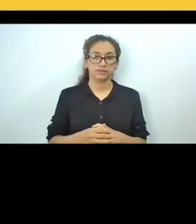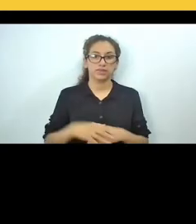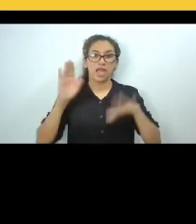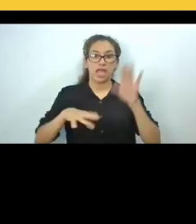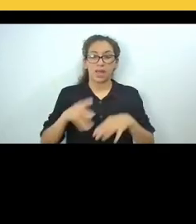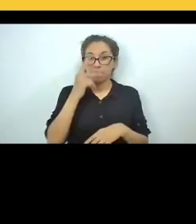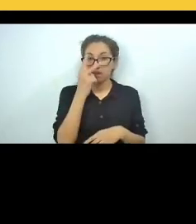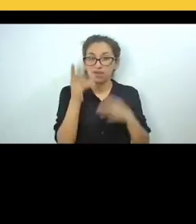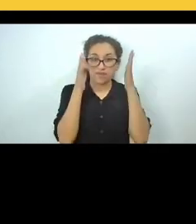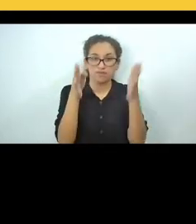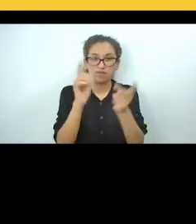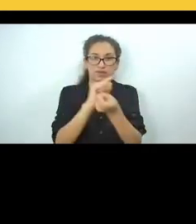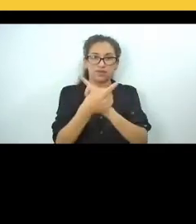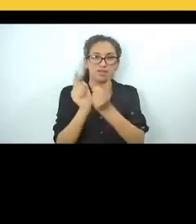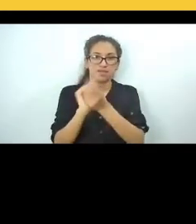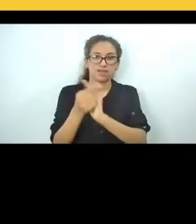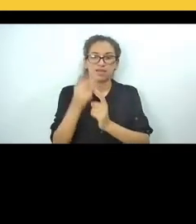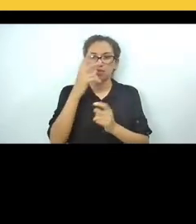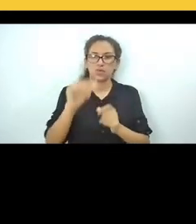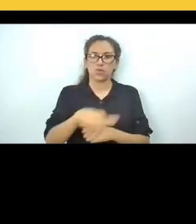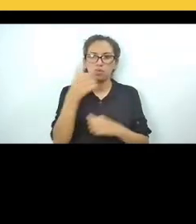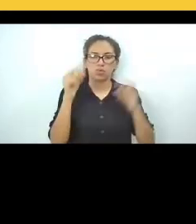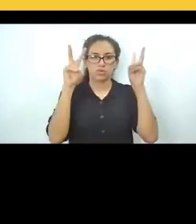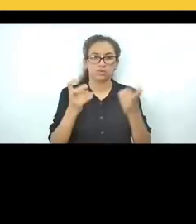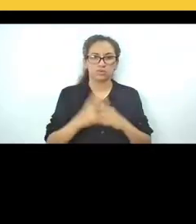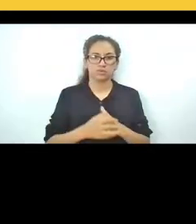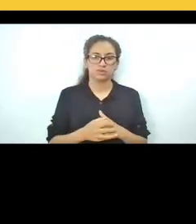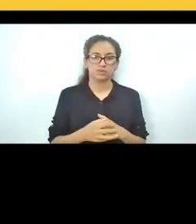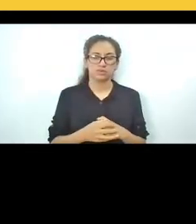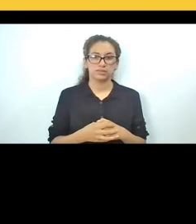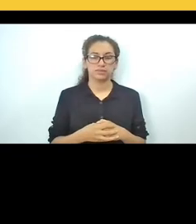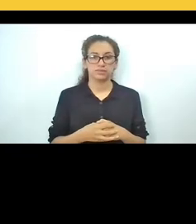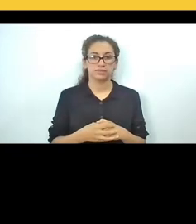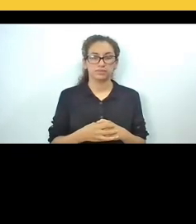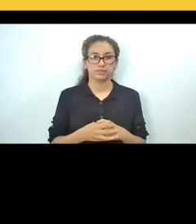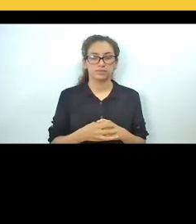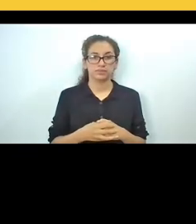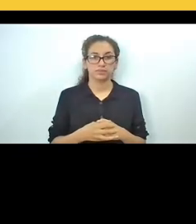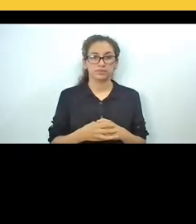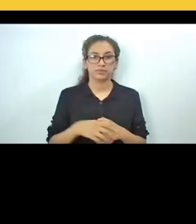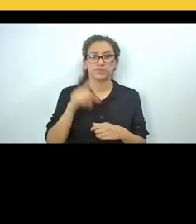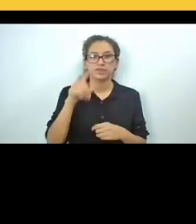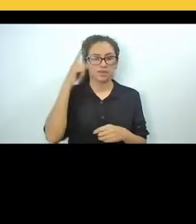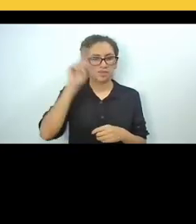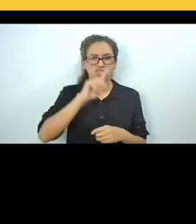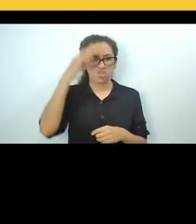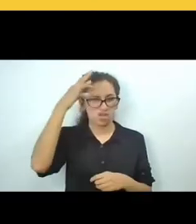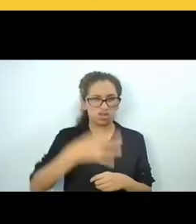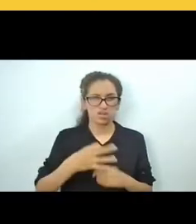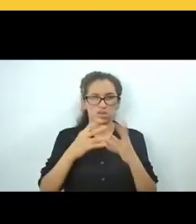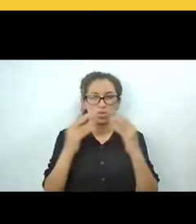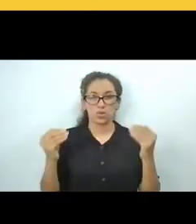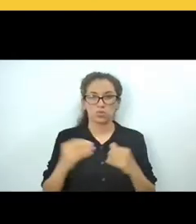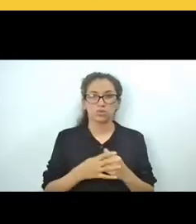varía y vienen con otro tipo de discusión. Eso de no creerle mucho a uno